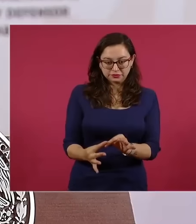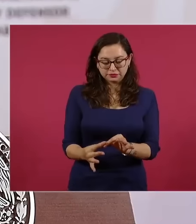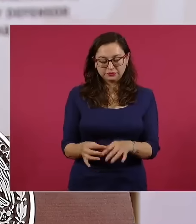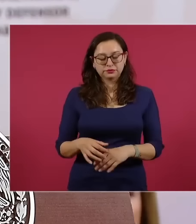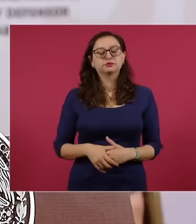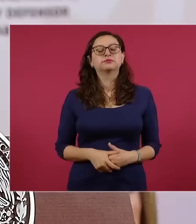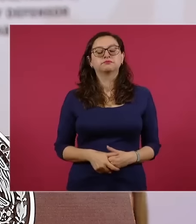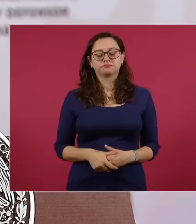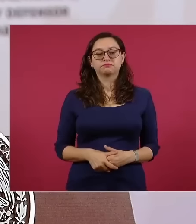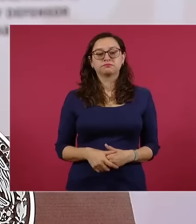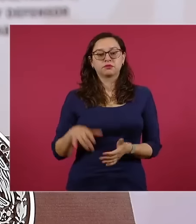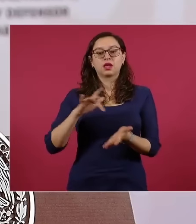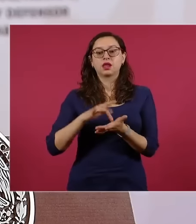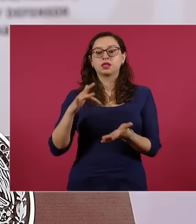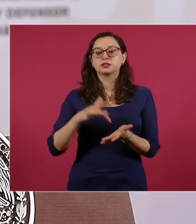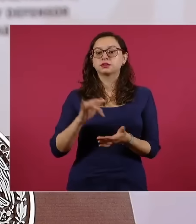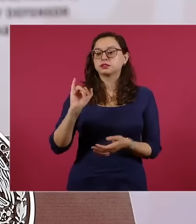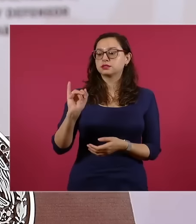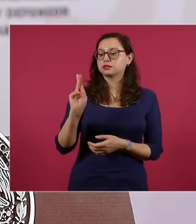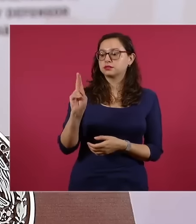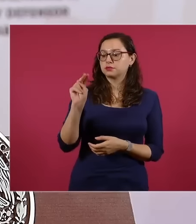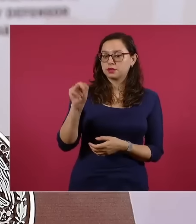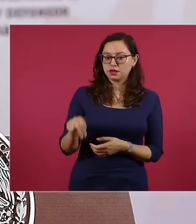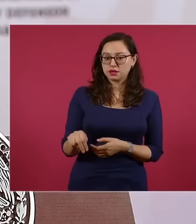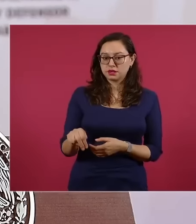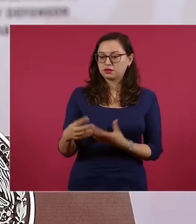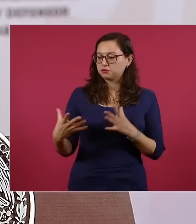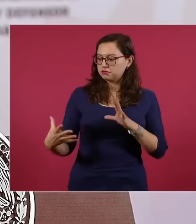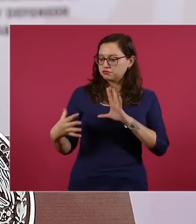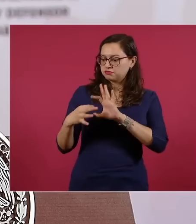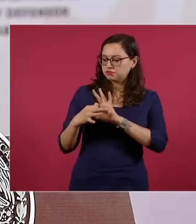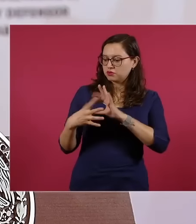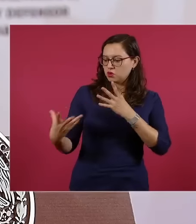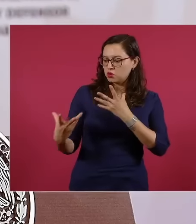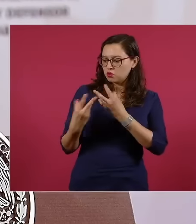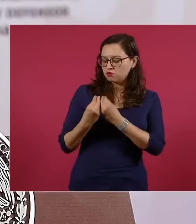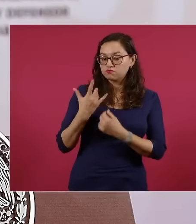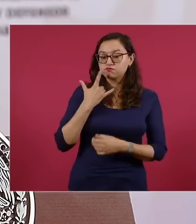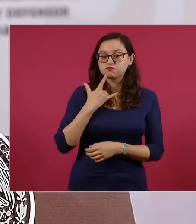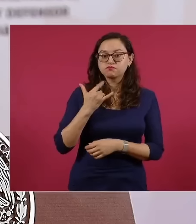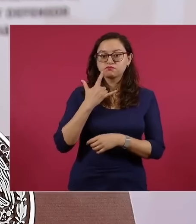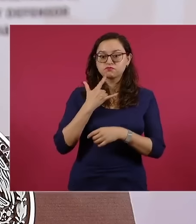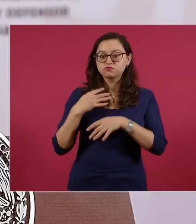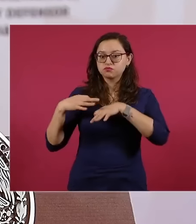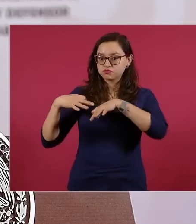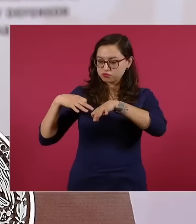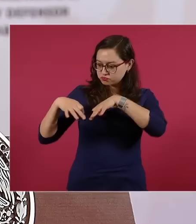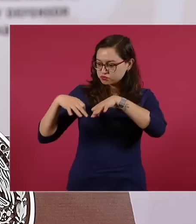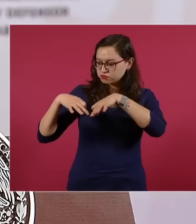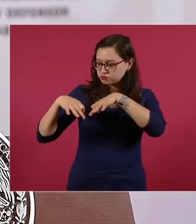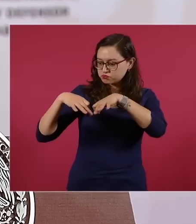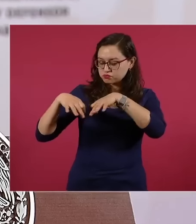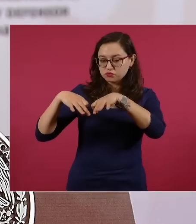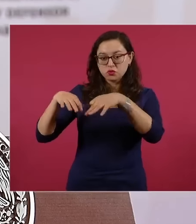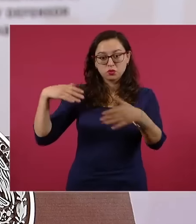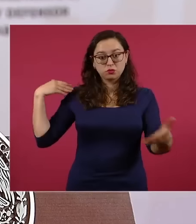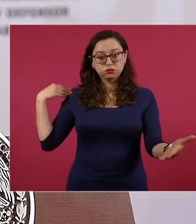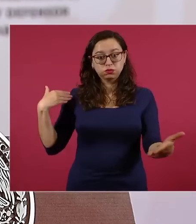al Instituto Politécnico Nacional la relación tan intensa que hemos creado a través de este